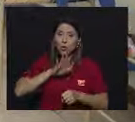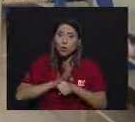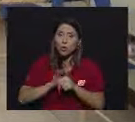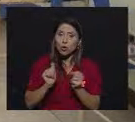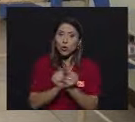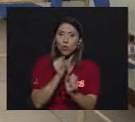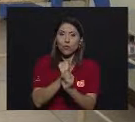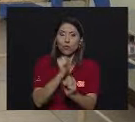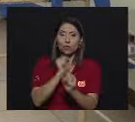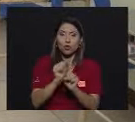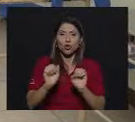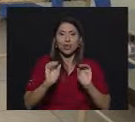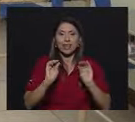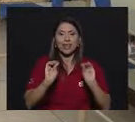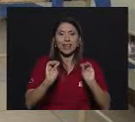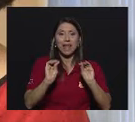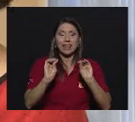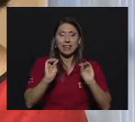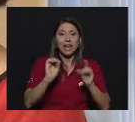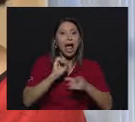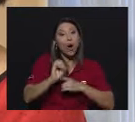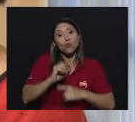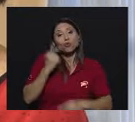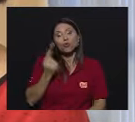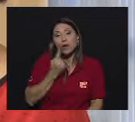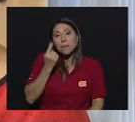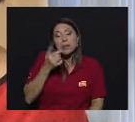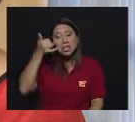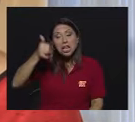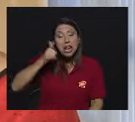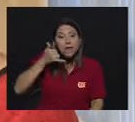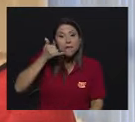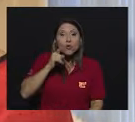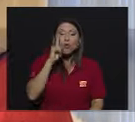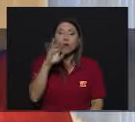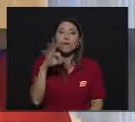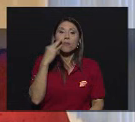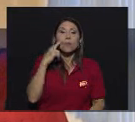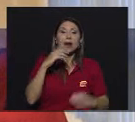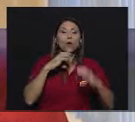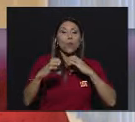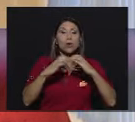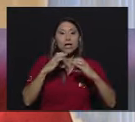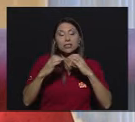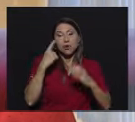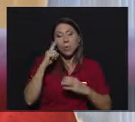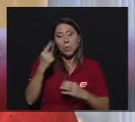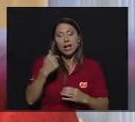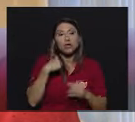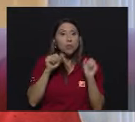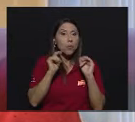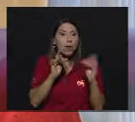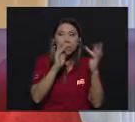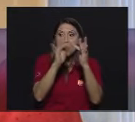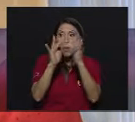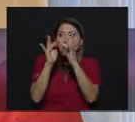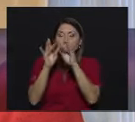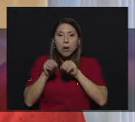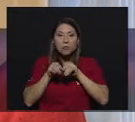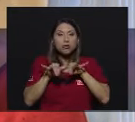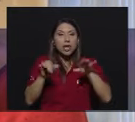función didáctica o el teléfono se convierte únicamente en una estrategia de comunicación para tener yo mis